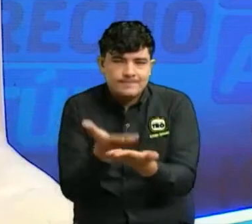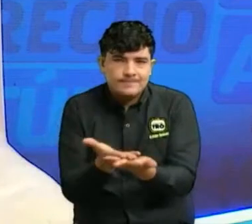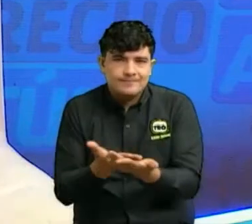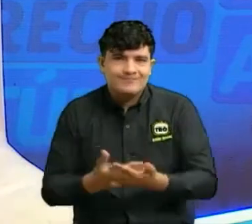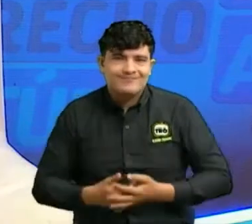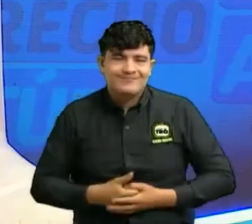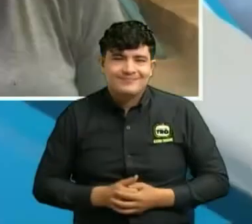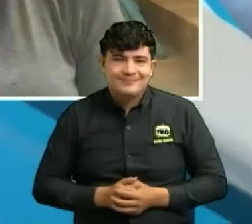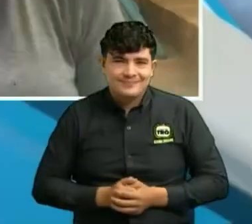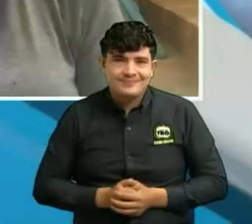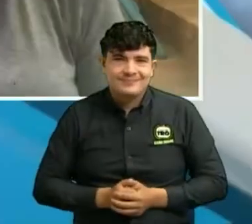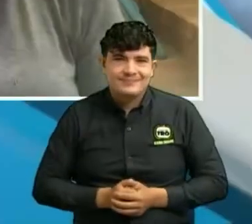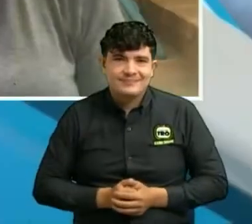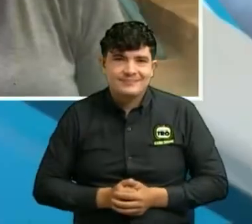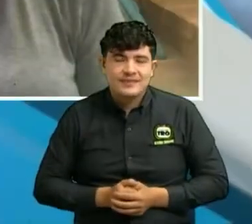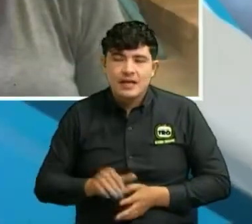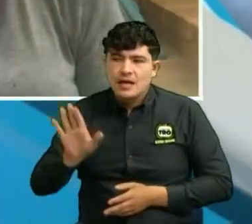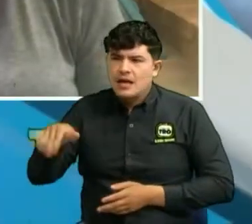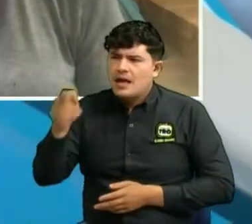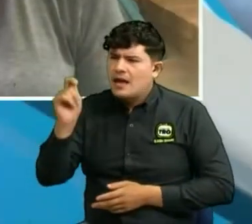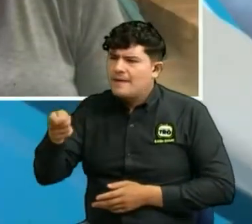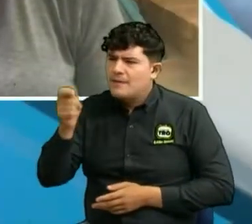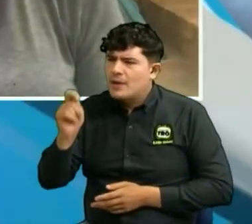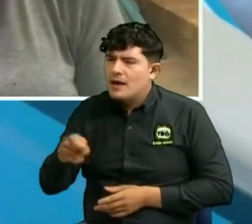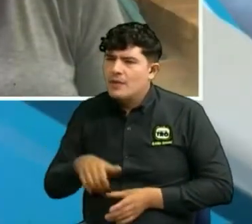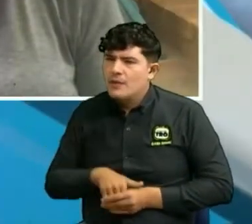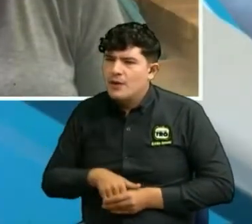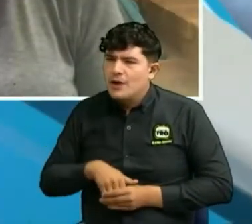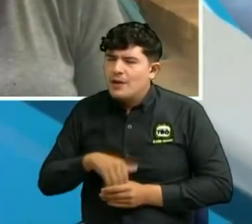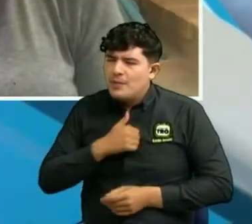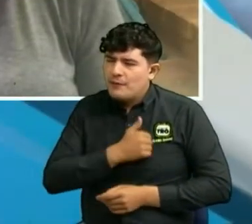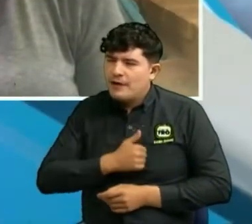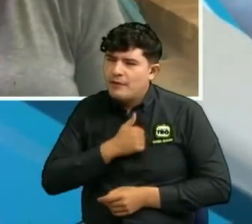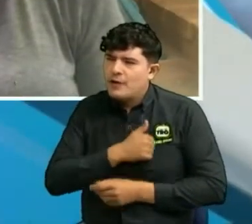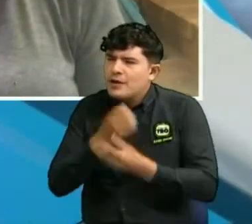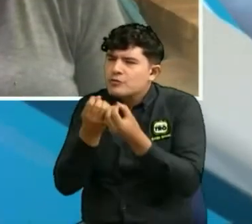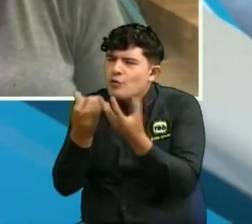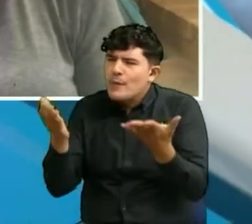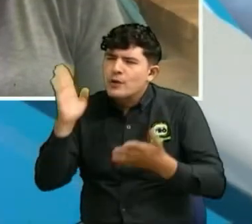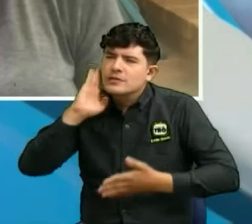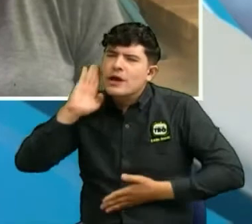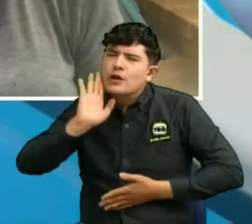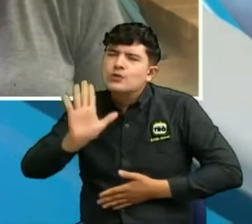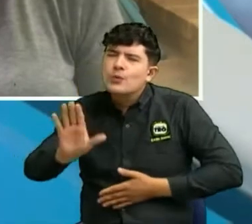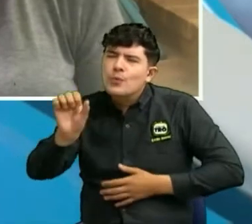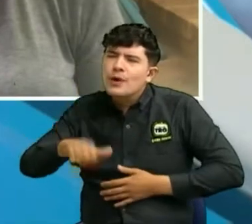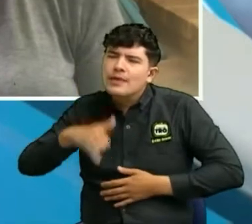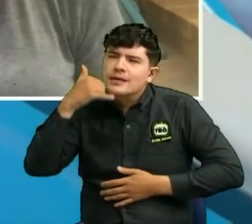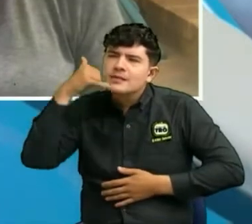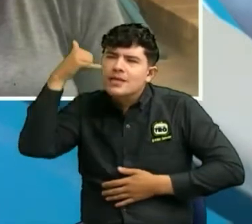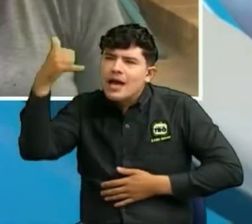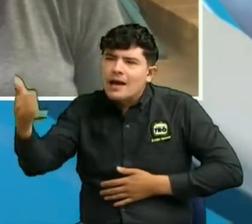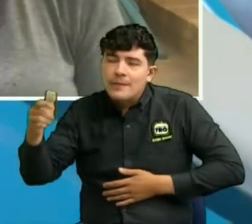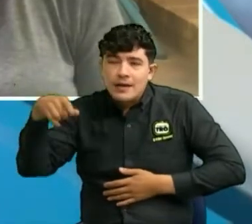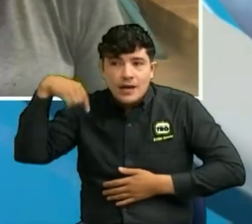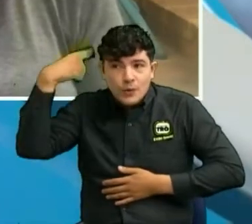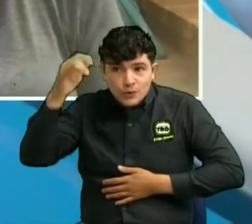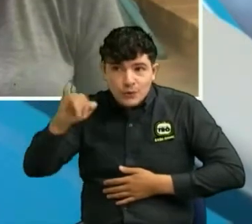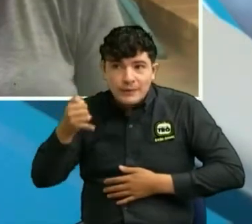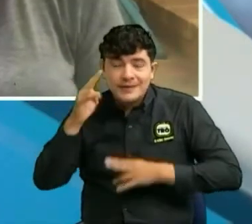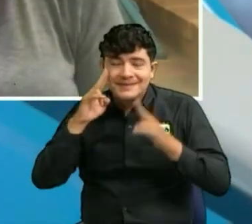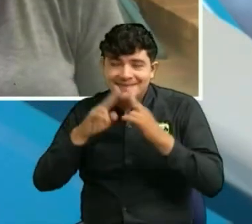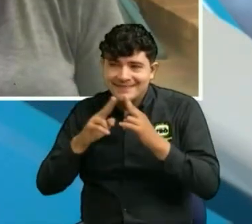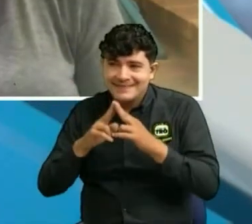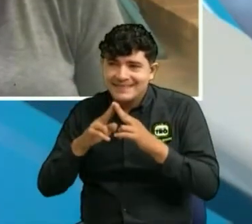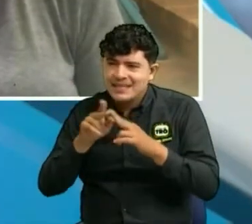Derecho. Abogado, recordemos nuevamente el número donde lo pueden contactar a usted y nos vemos el próximo